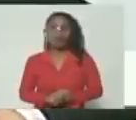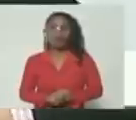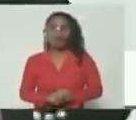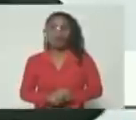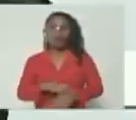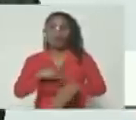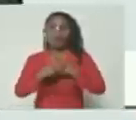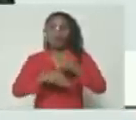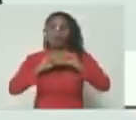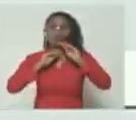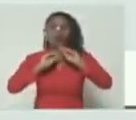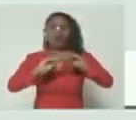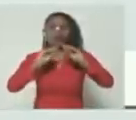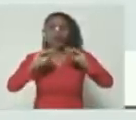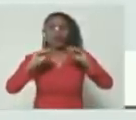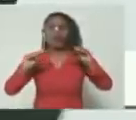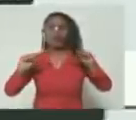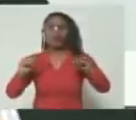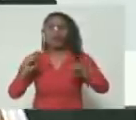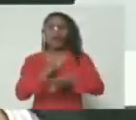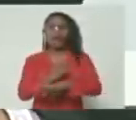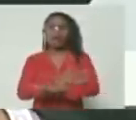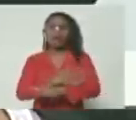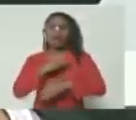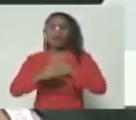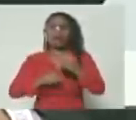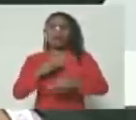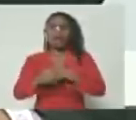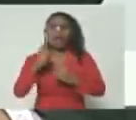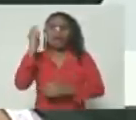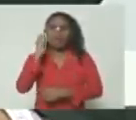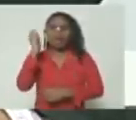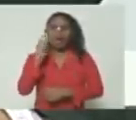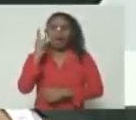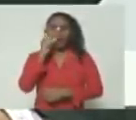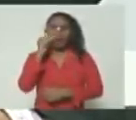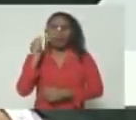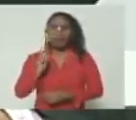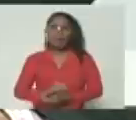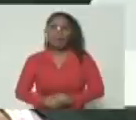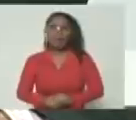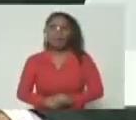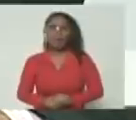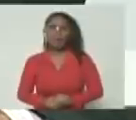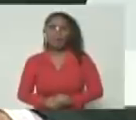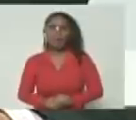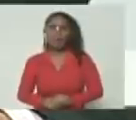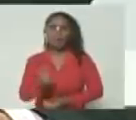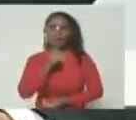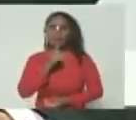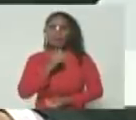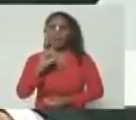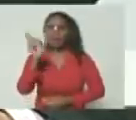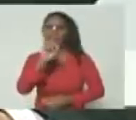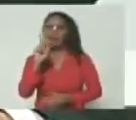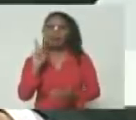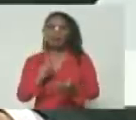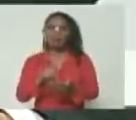hacerle un llamado, como creo que alguien anteriormente hacía, no sé si era el diputado Bertucci, a quienes no participaron.